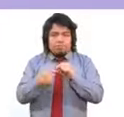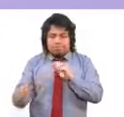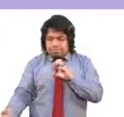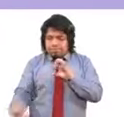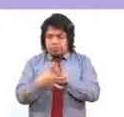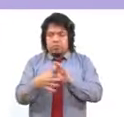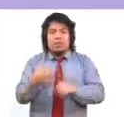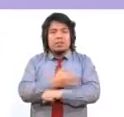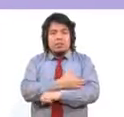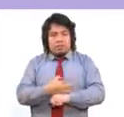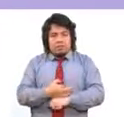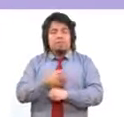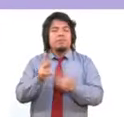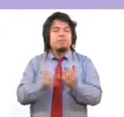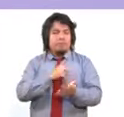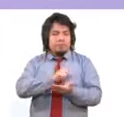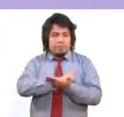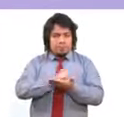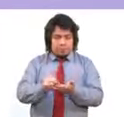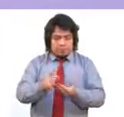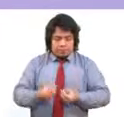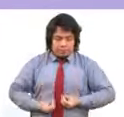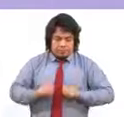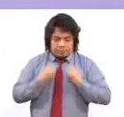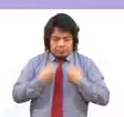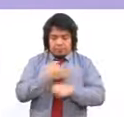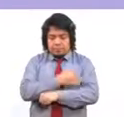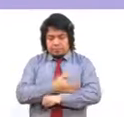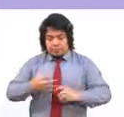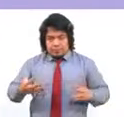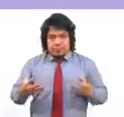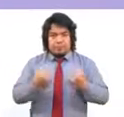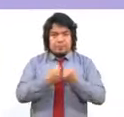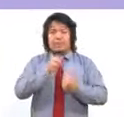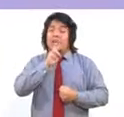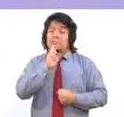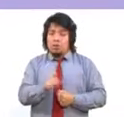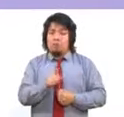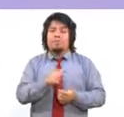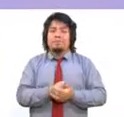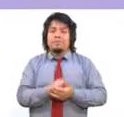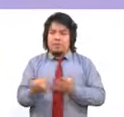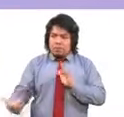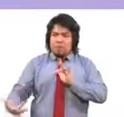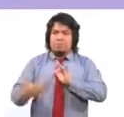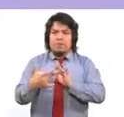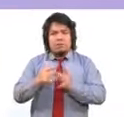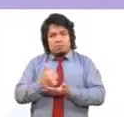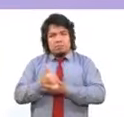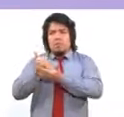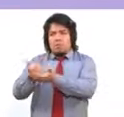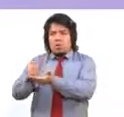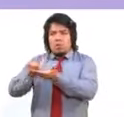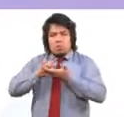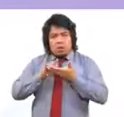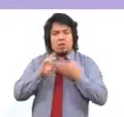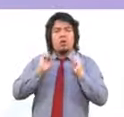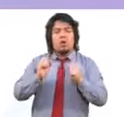familiar que garanticen su derecho a vivir en familia, a contar con una red de apoyo para afrontar problemas de